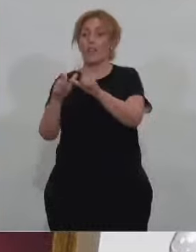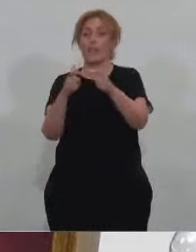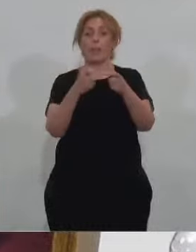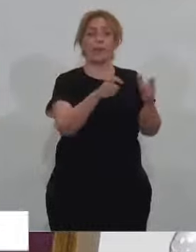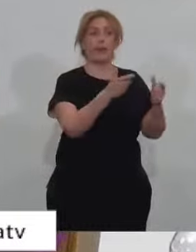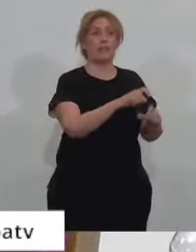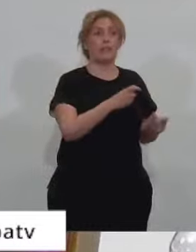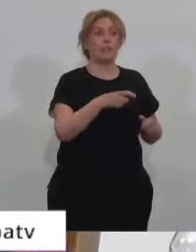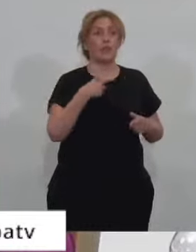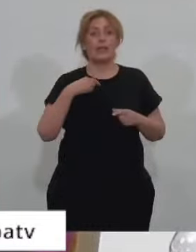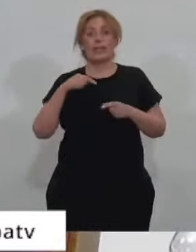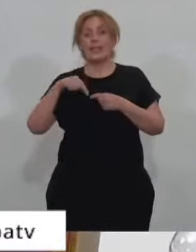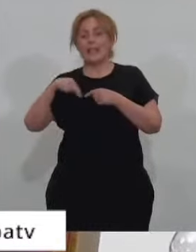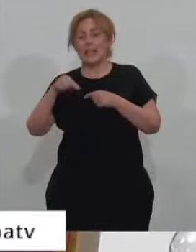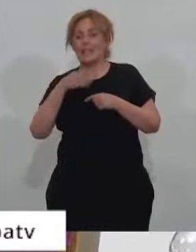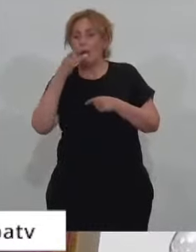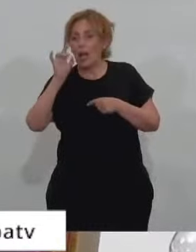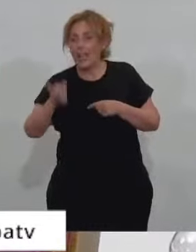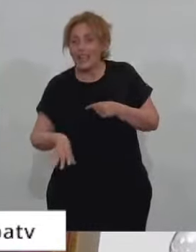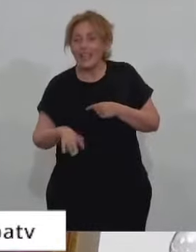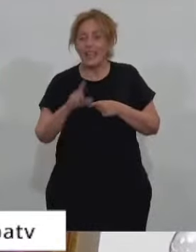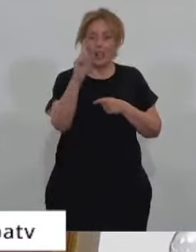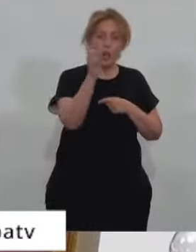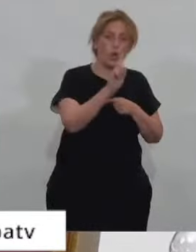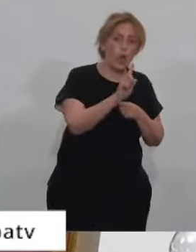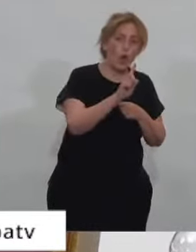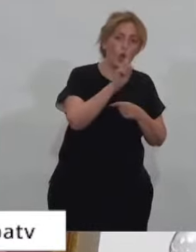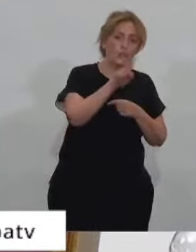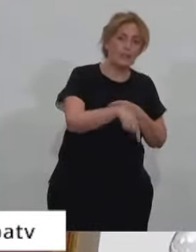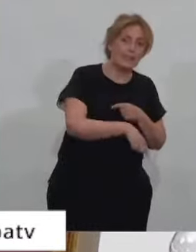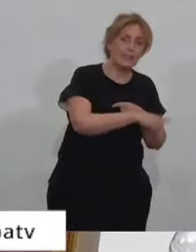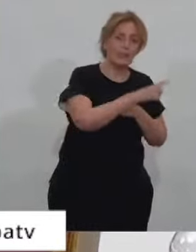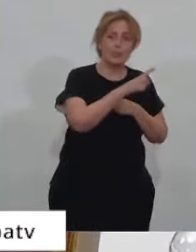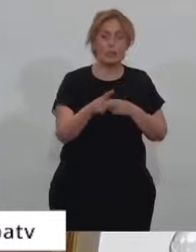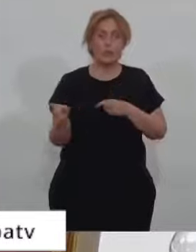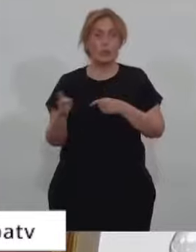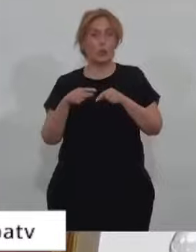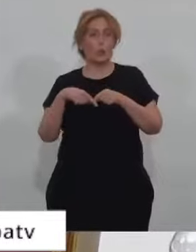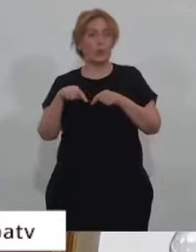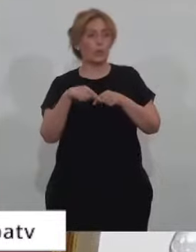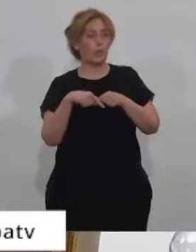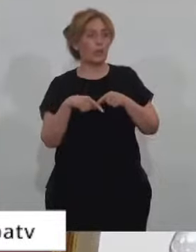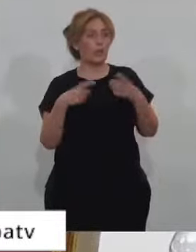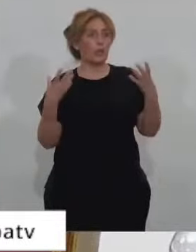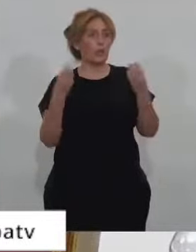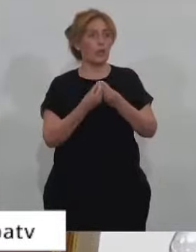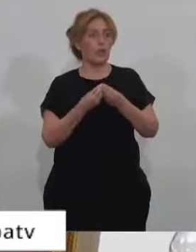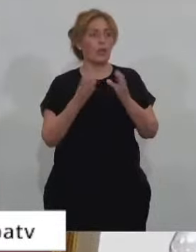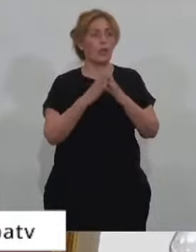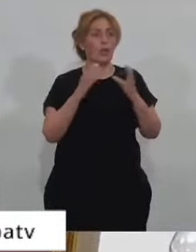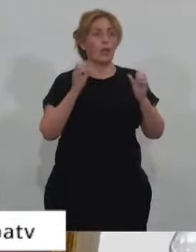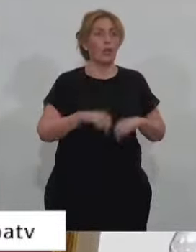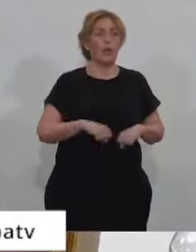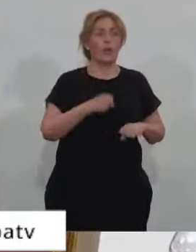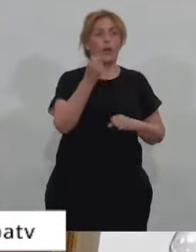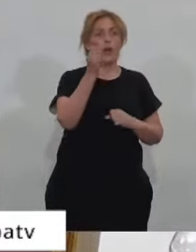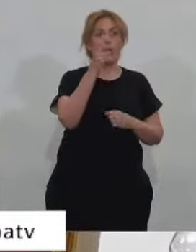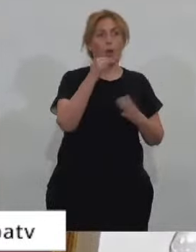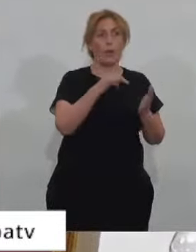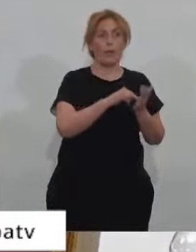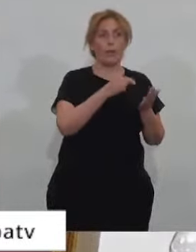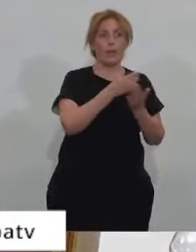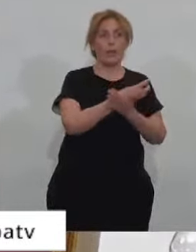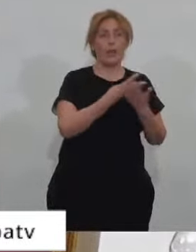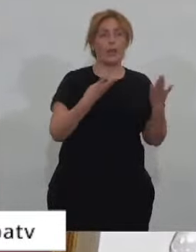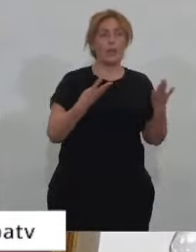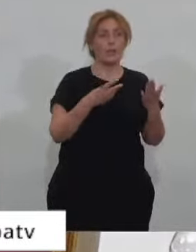los que estén trabajando o teletrabajando con arreglo al acuerdo del 2018, pues que se ciñan un poco a esto, los que ya no tengan derecho.